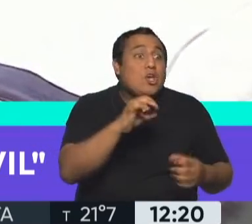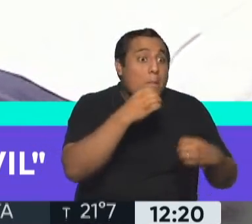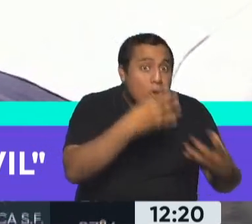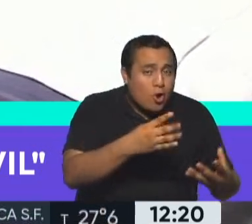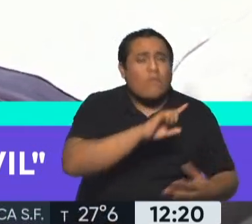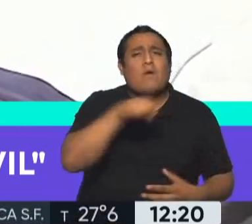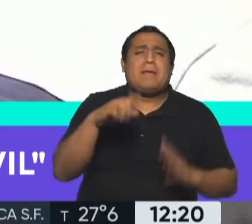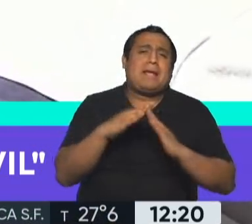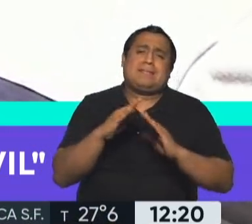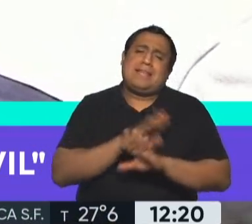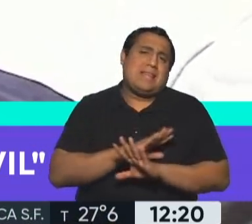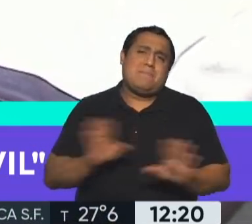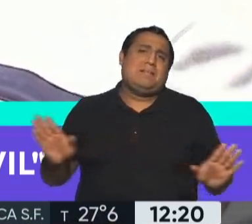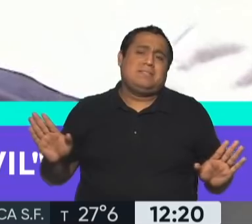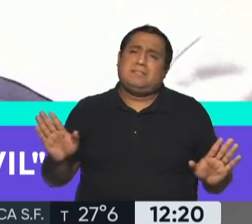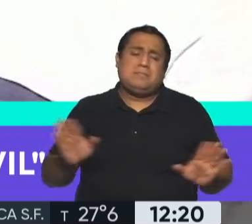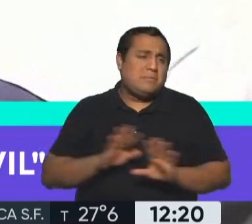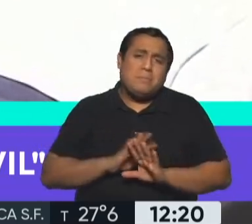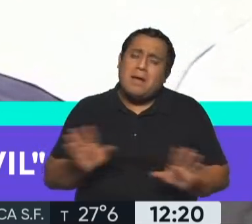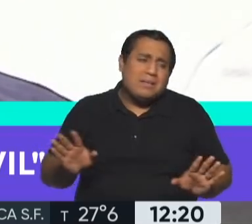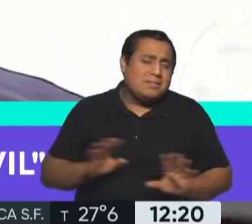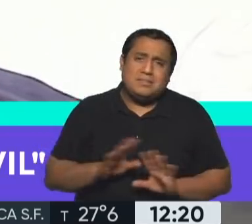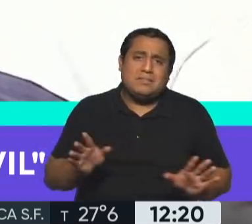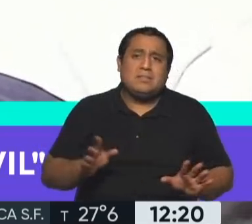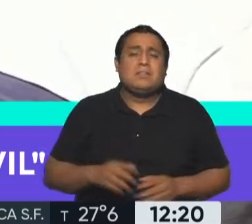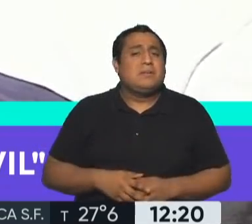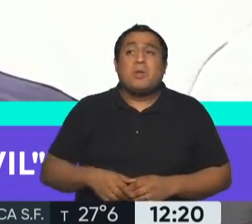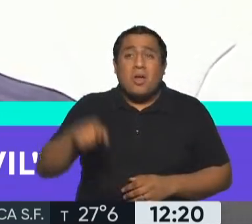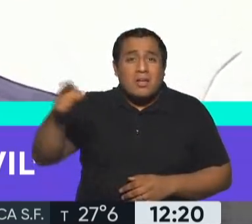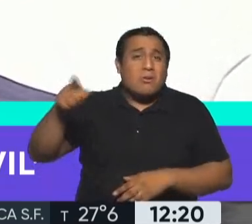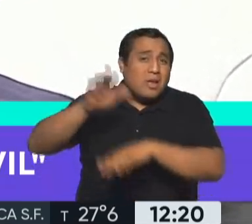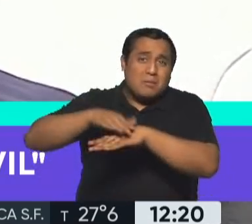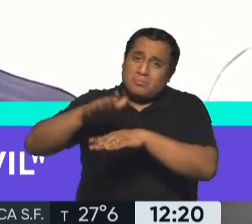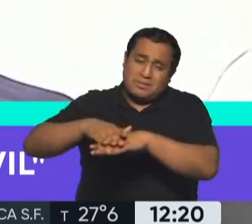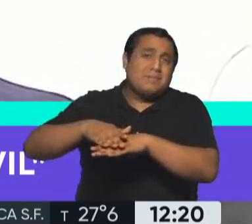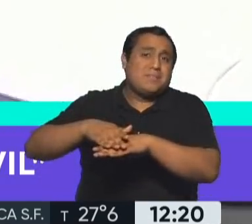Eso queremos, no queremos más nada de esto, no queremos más nada, pero que pague lo que le hicieron a mi hijo.